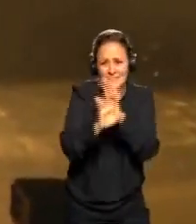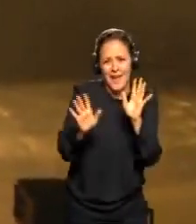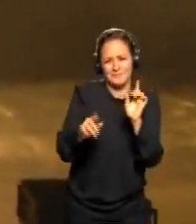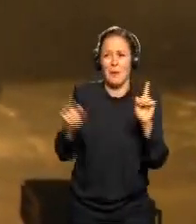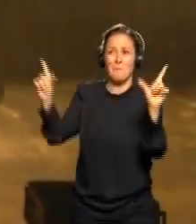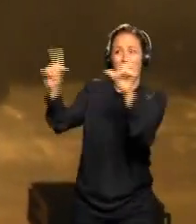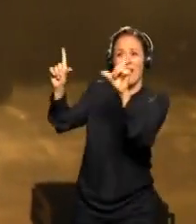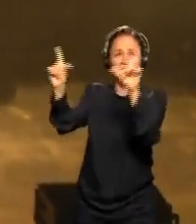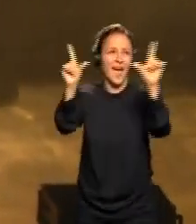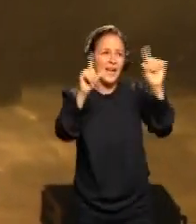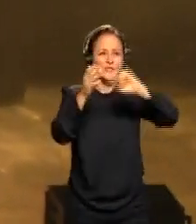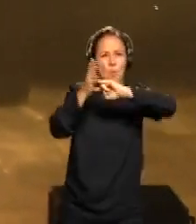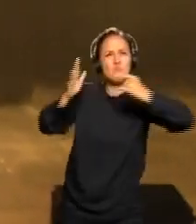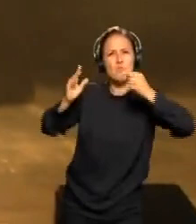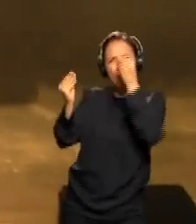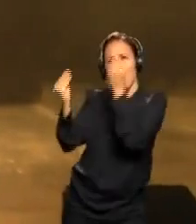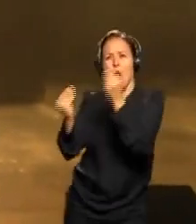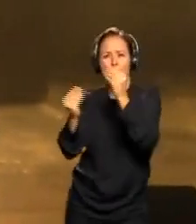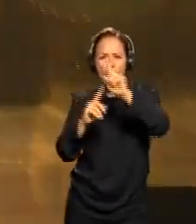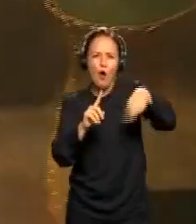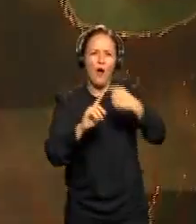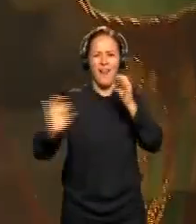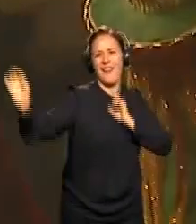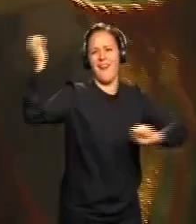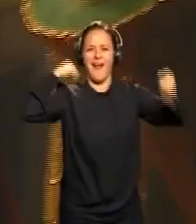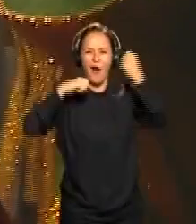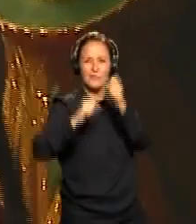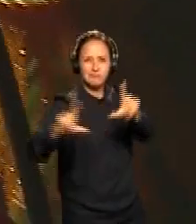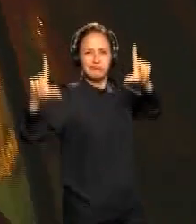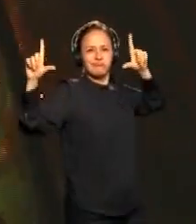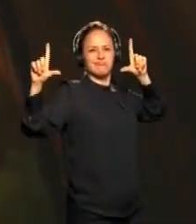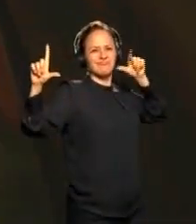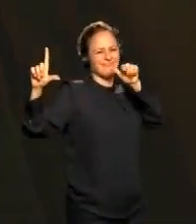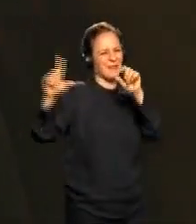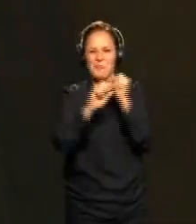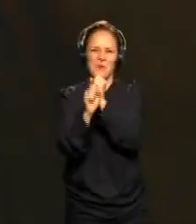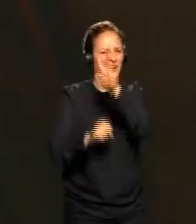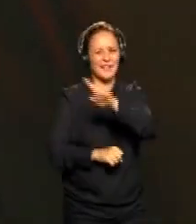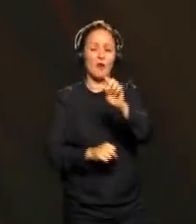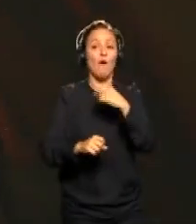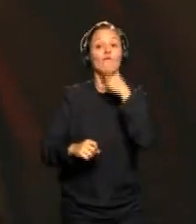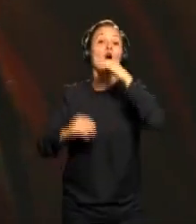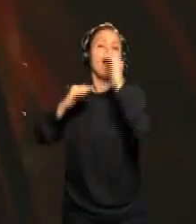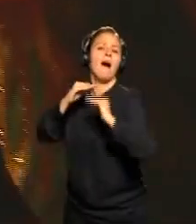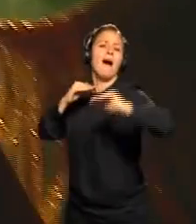Pantallas, ni tecnología, ni un show de antología, ni unas voces de